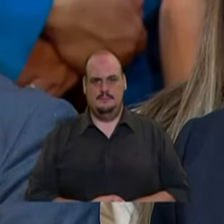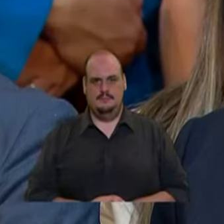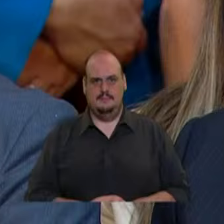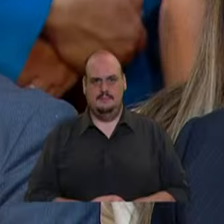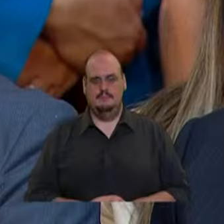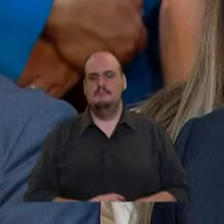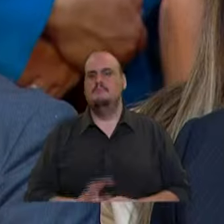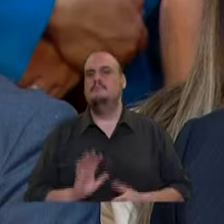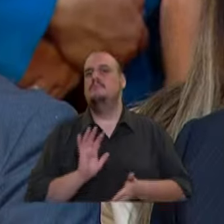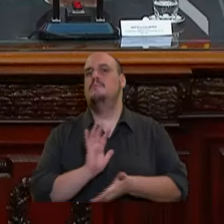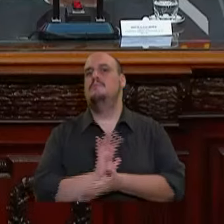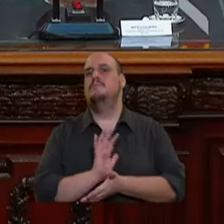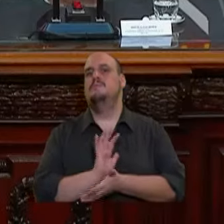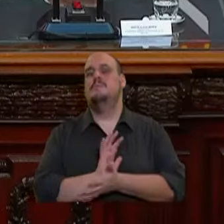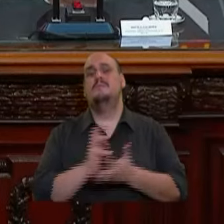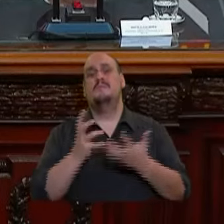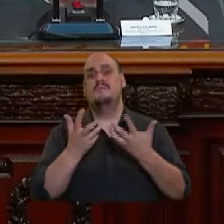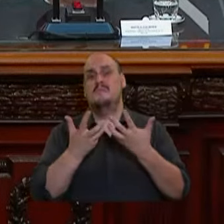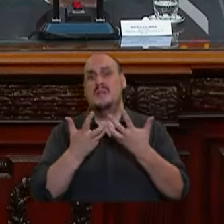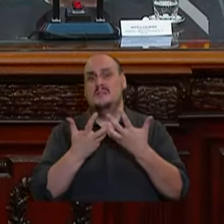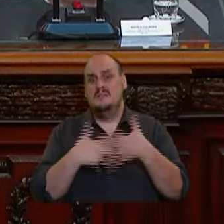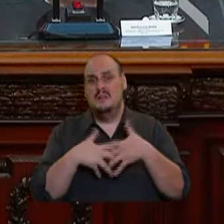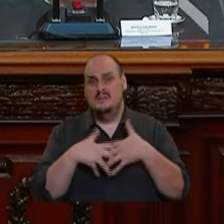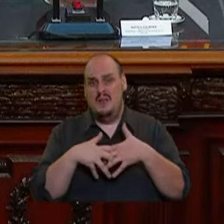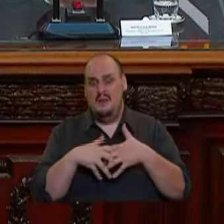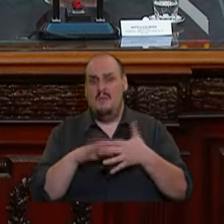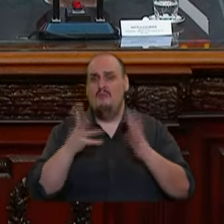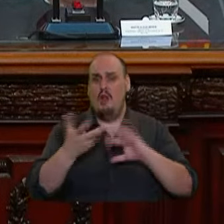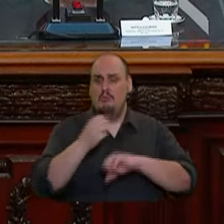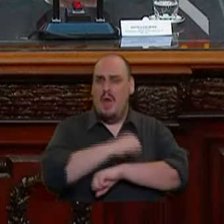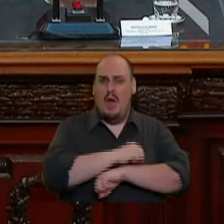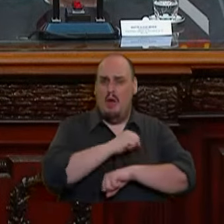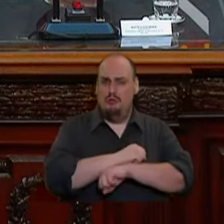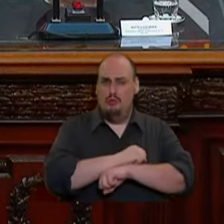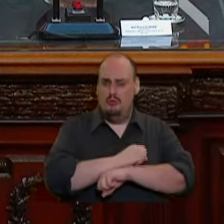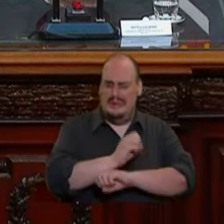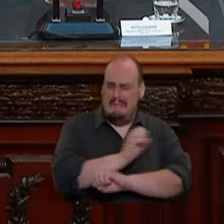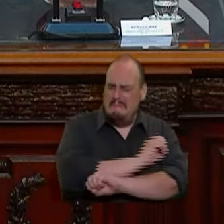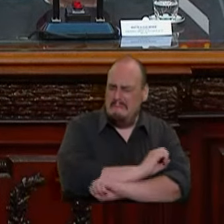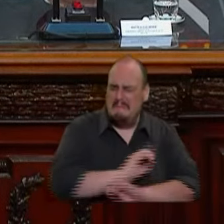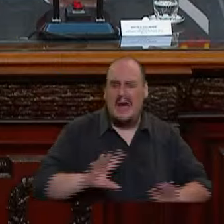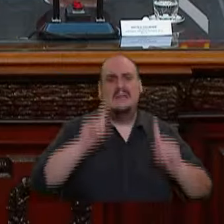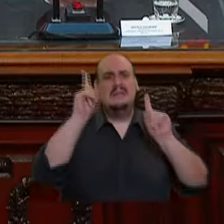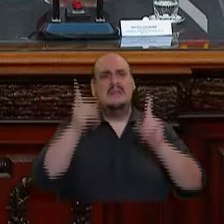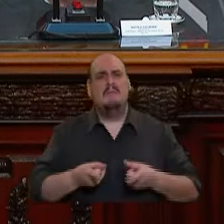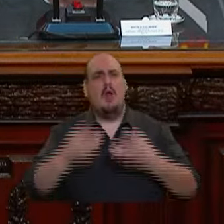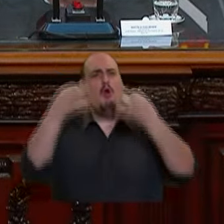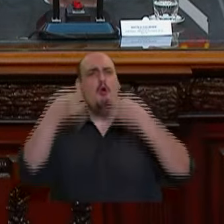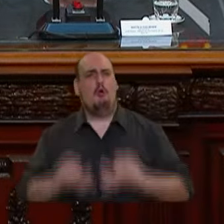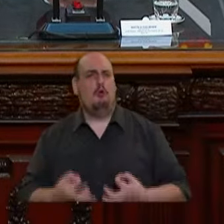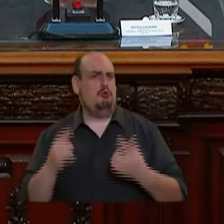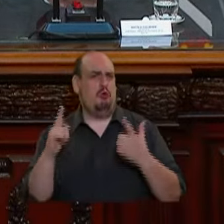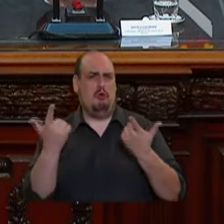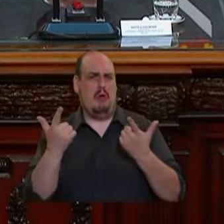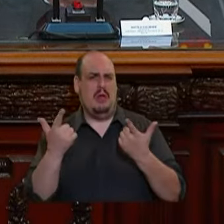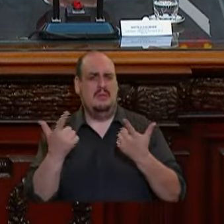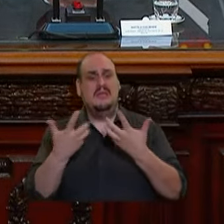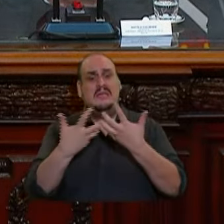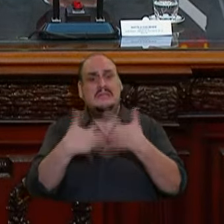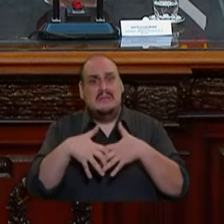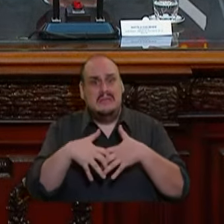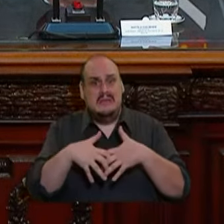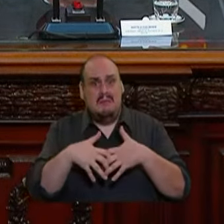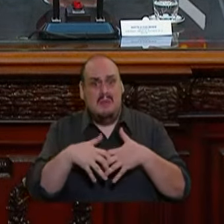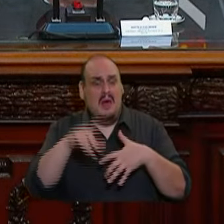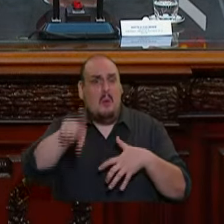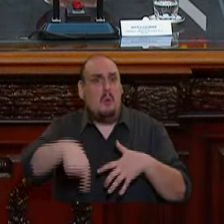Es decir, un sistema en absoluta bancarrota moral e intrínsecamente injusto. Un sistema que solo puede generar pobres